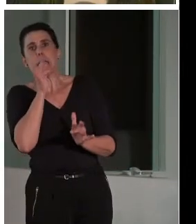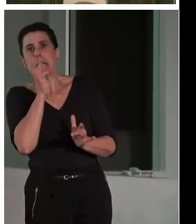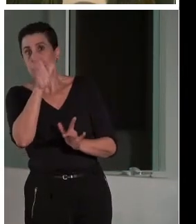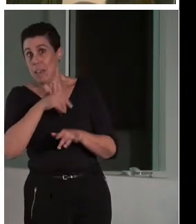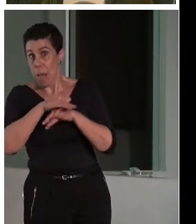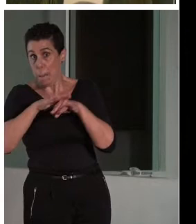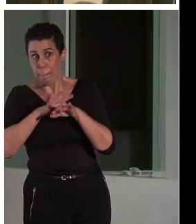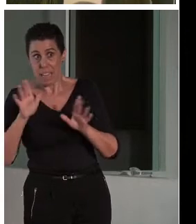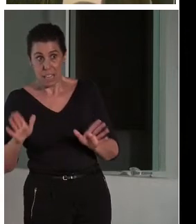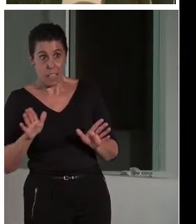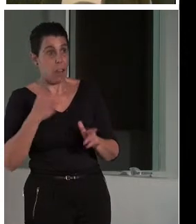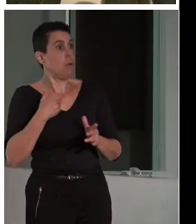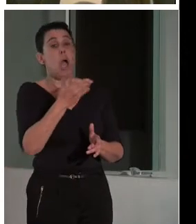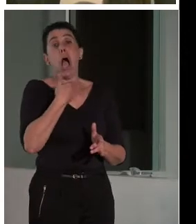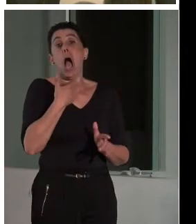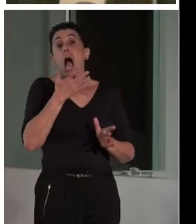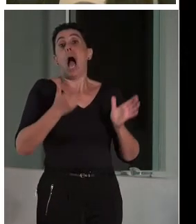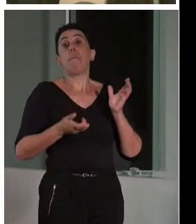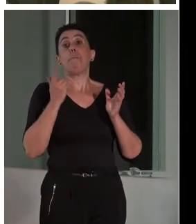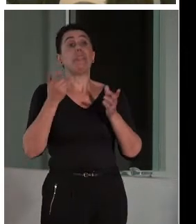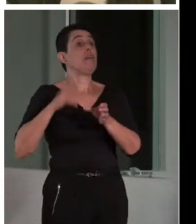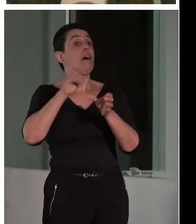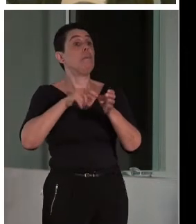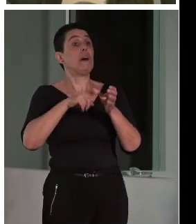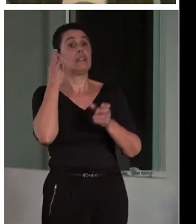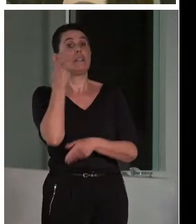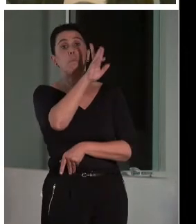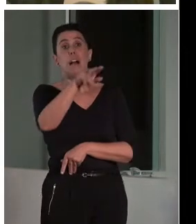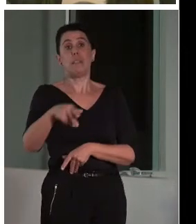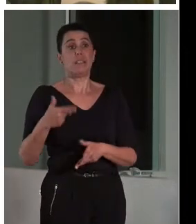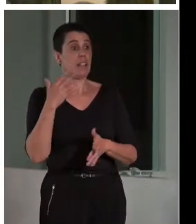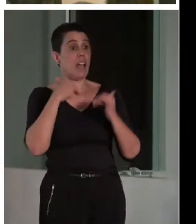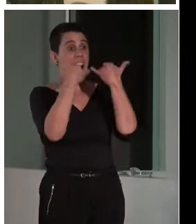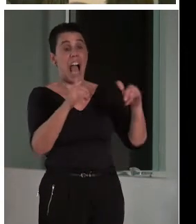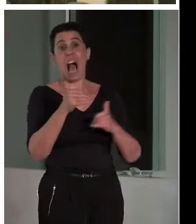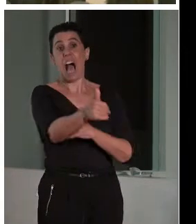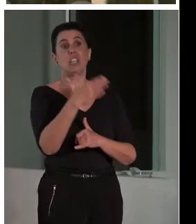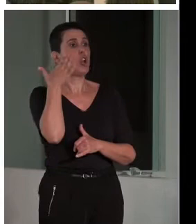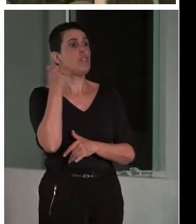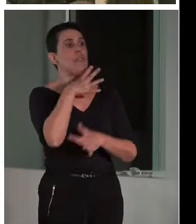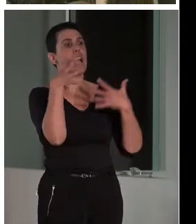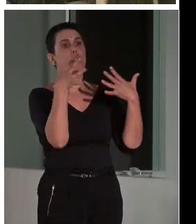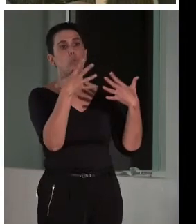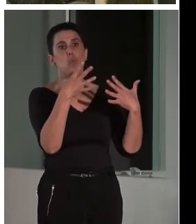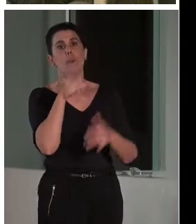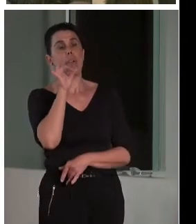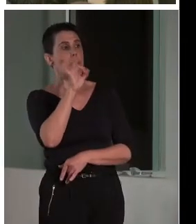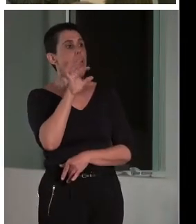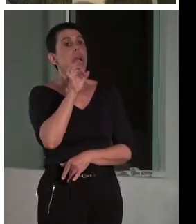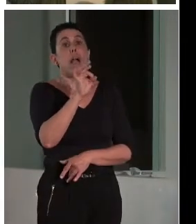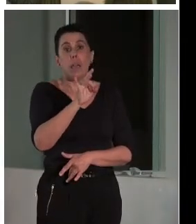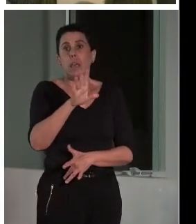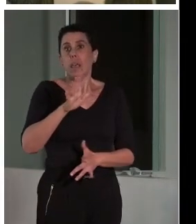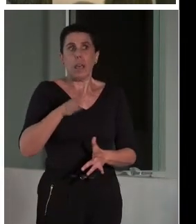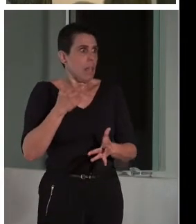visita de antes o después porque obviamente los días del evento que está previsto para el 9 y el 15 estaremos en sevilla es una forma para